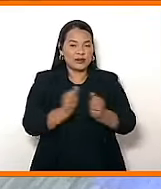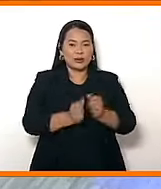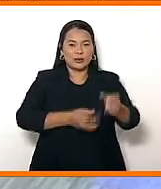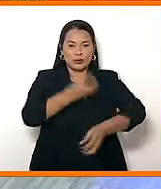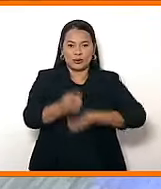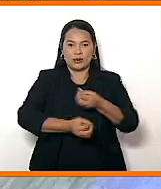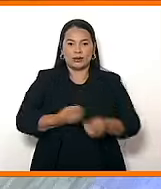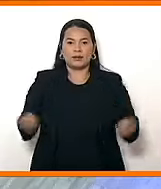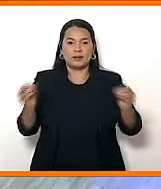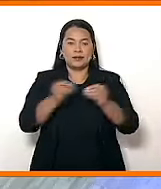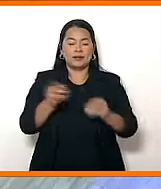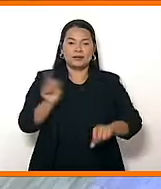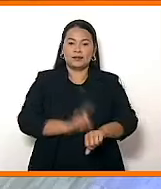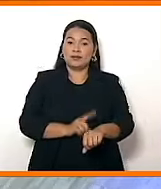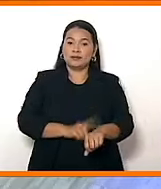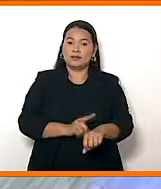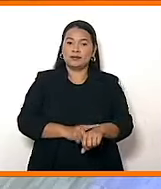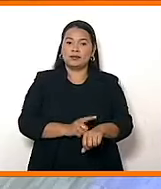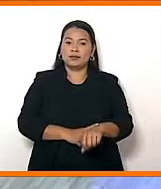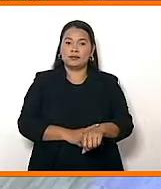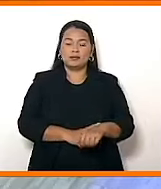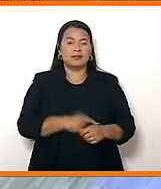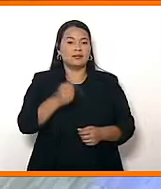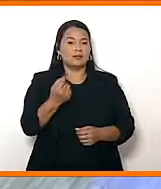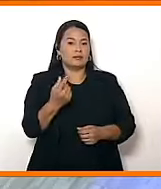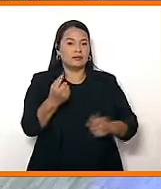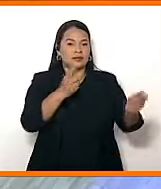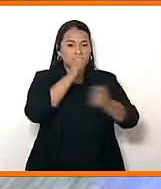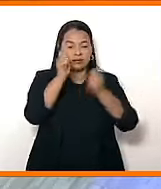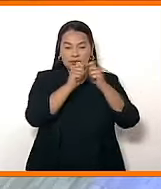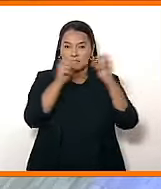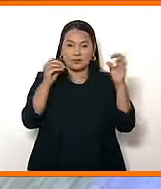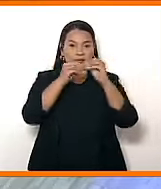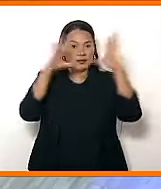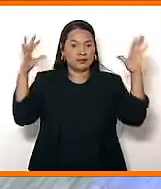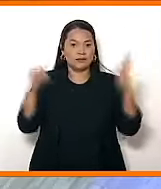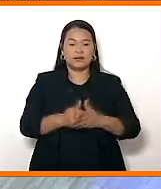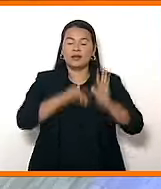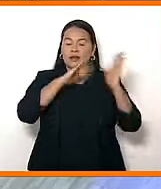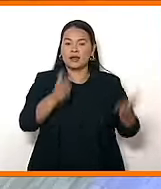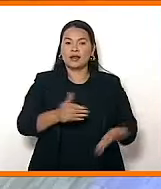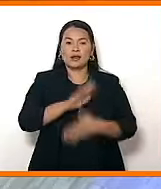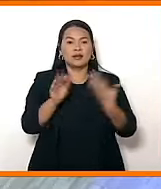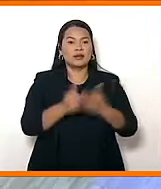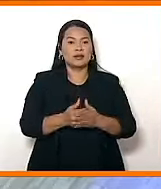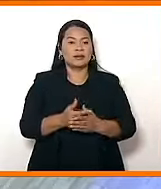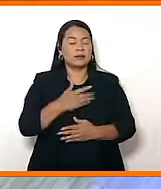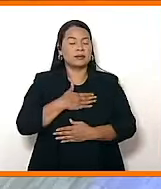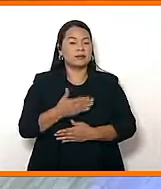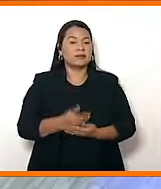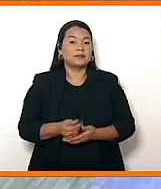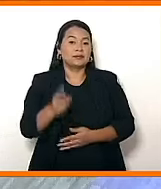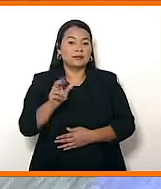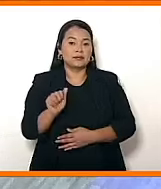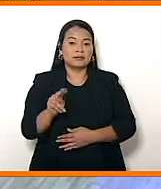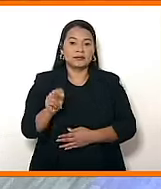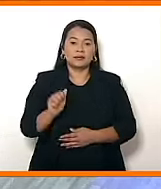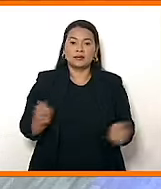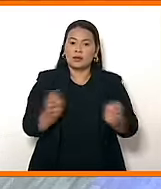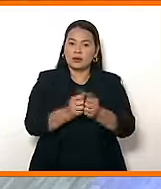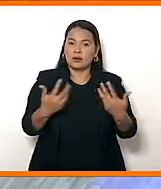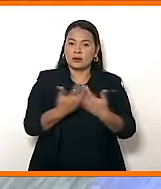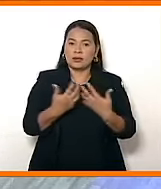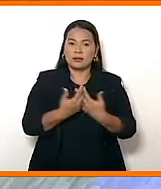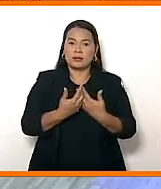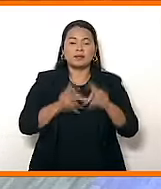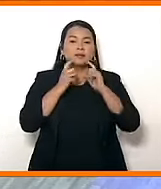sorteo más. En ese momento, el reloj está marcando las 11 en punto de la mañana y te da la bienvenida Ana Gámez en compañía de Tatiana Varela. Buenos días,